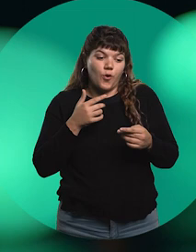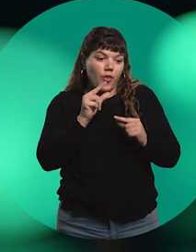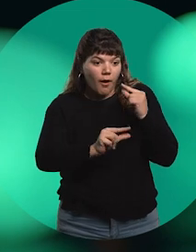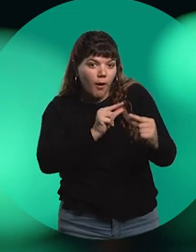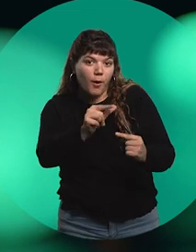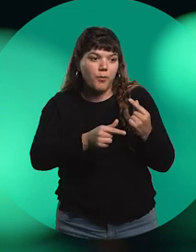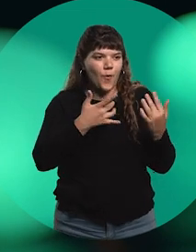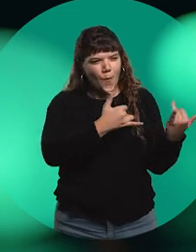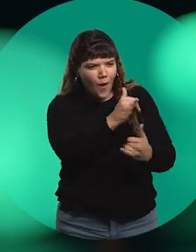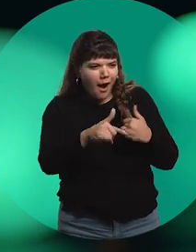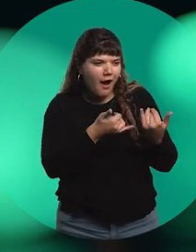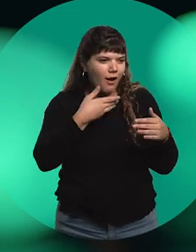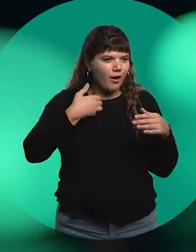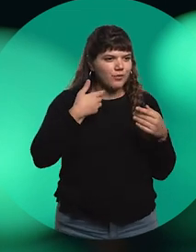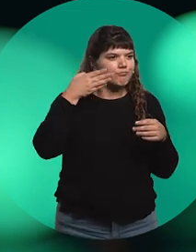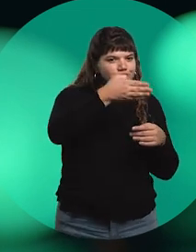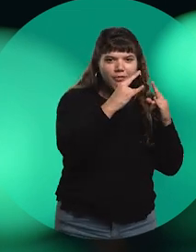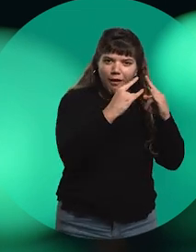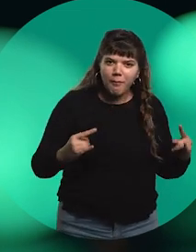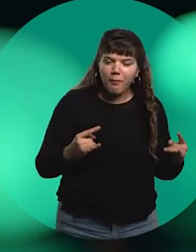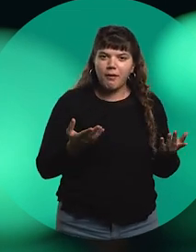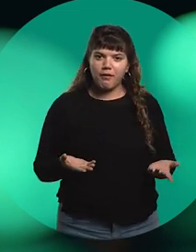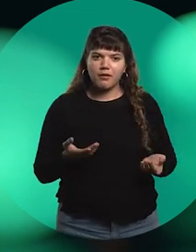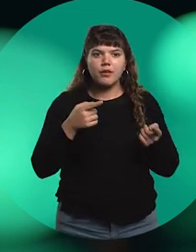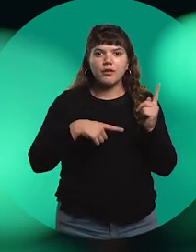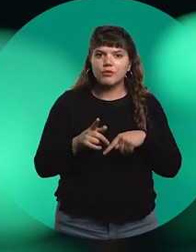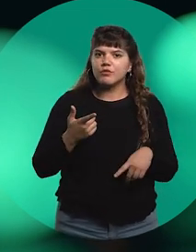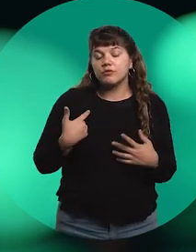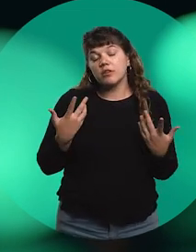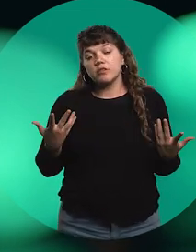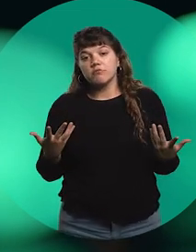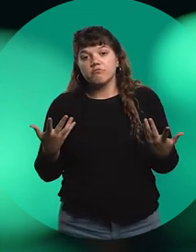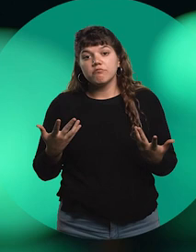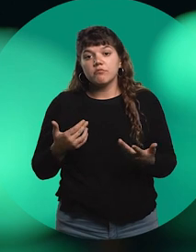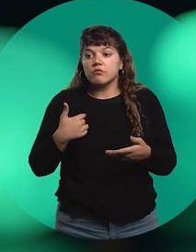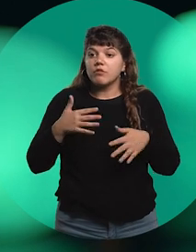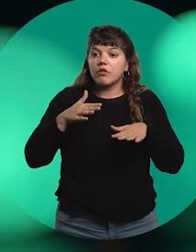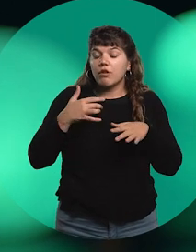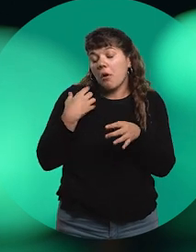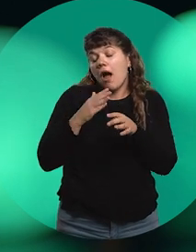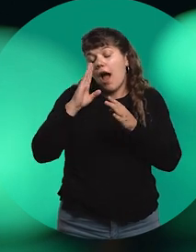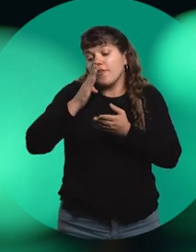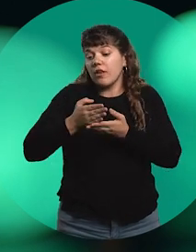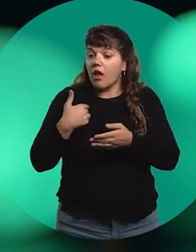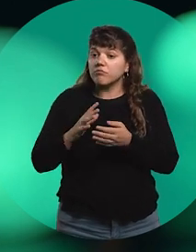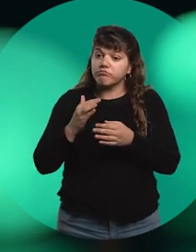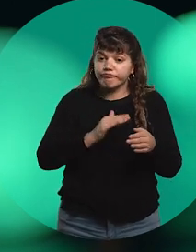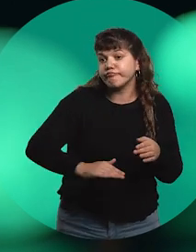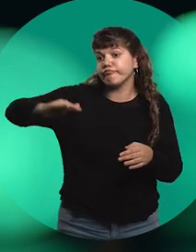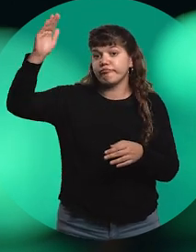este de juego, la recreación, los campamentos, y de alguna manera tuve la oportunidad de profesionalmente ir